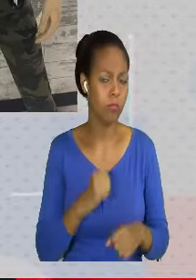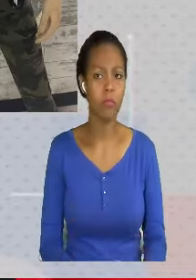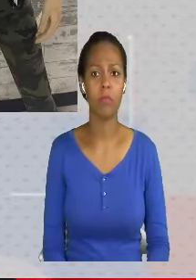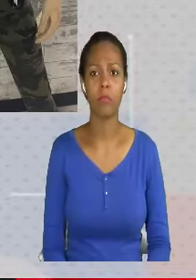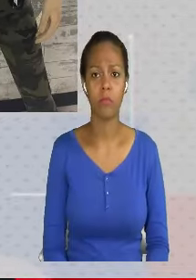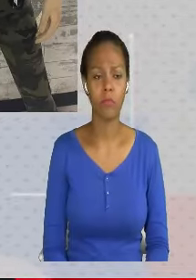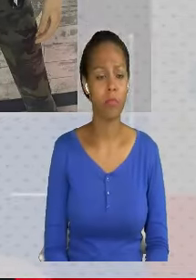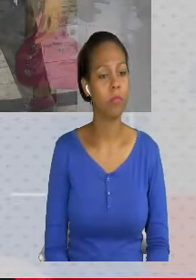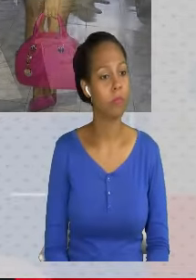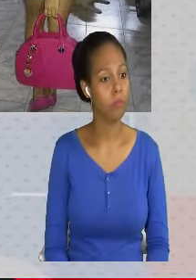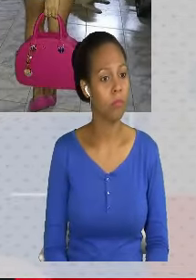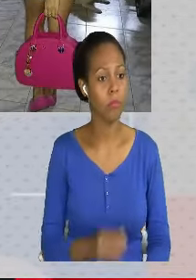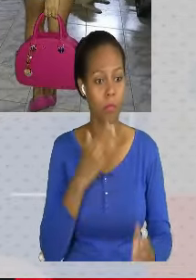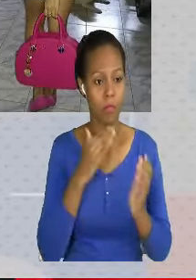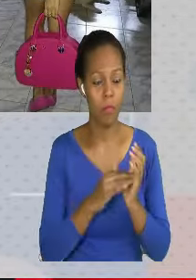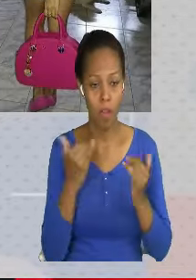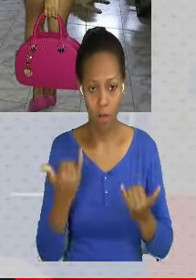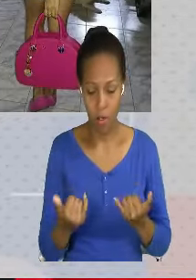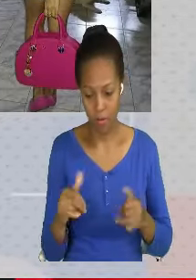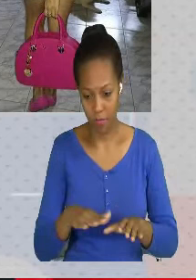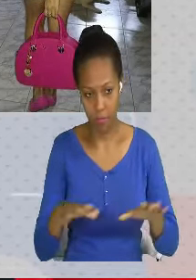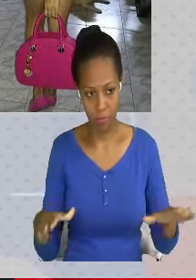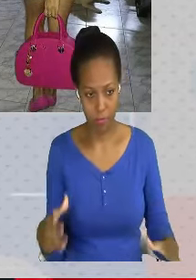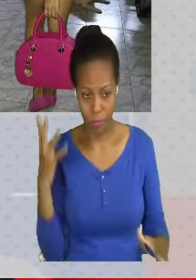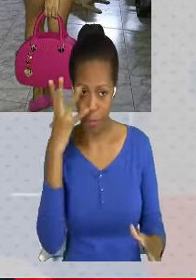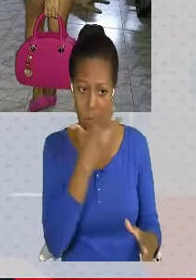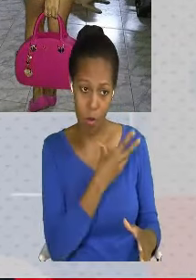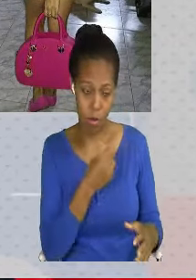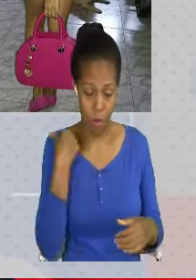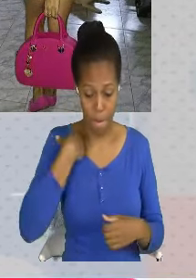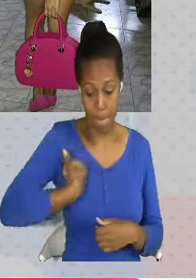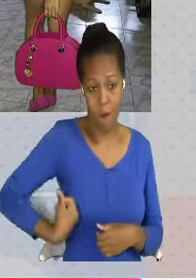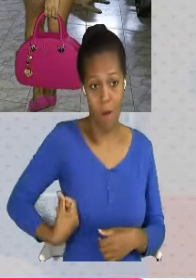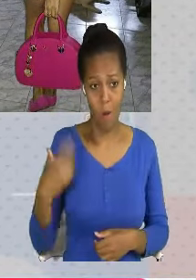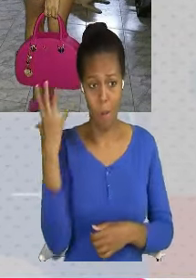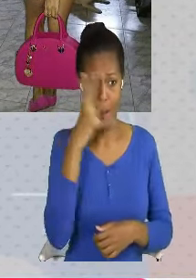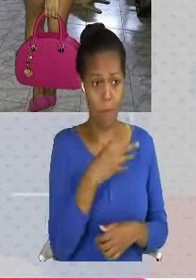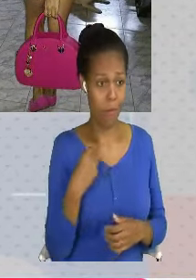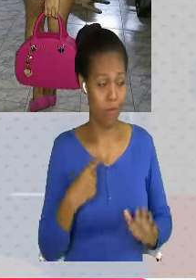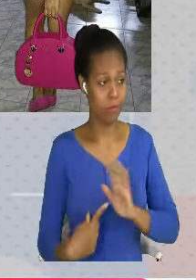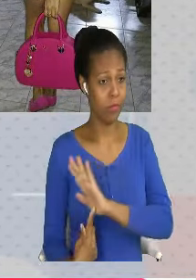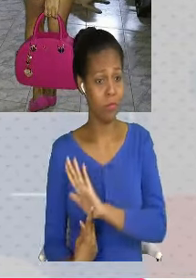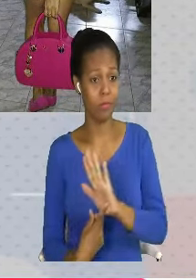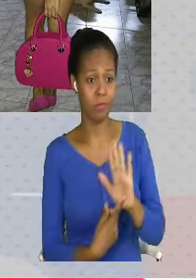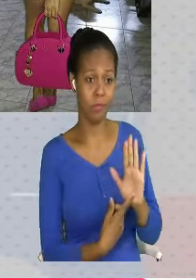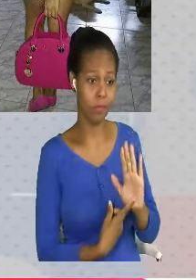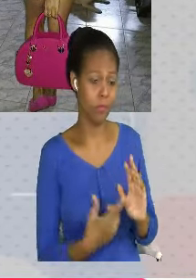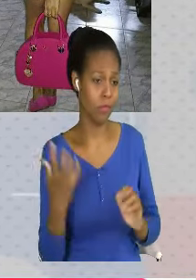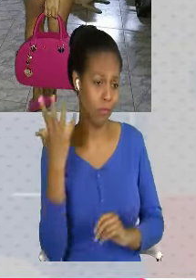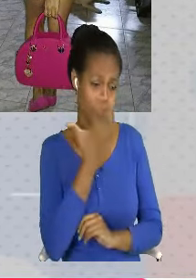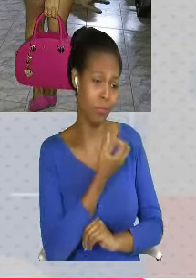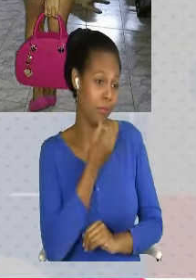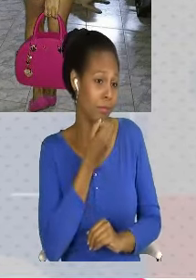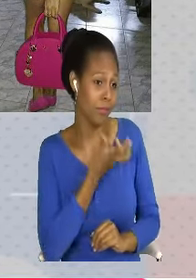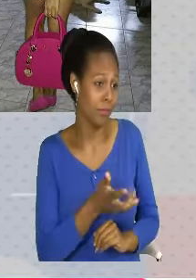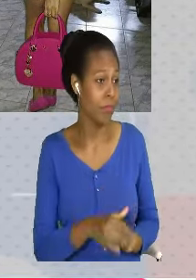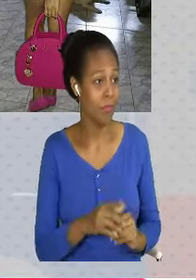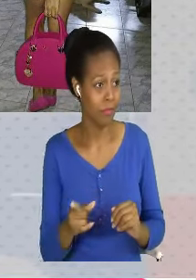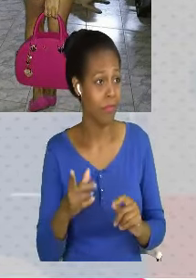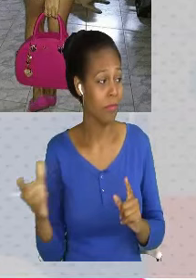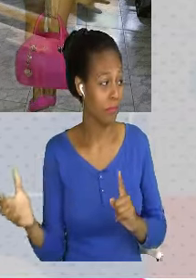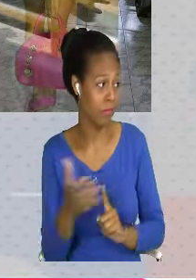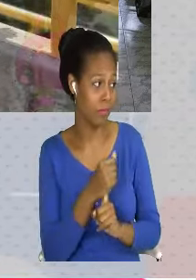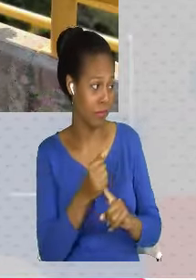vemos dos hermosos bolsos que ha traído hoy Rojo Cereza. Esto es una muestra de esas cosas hermosas que podemos conseguir allí en la